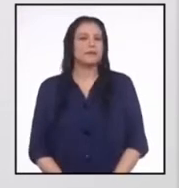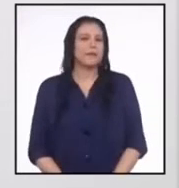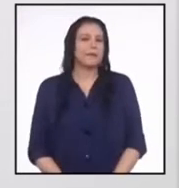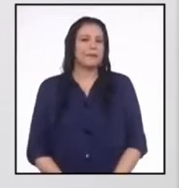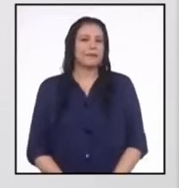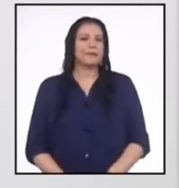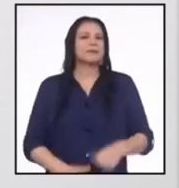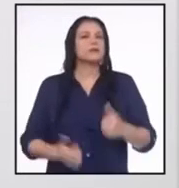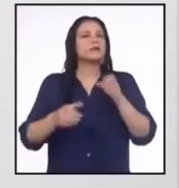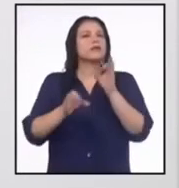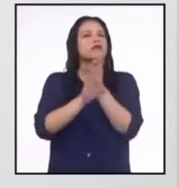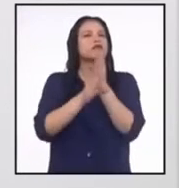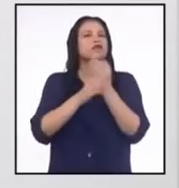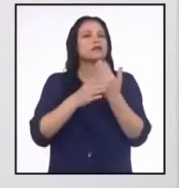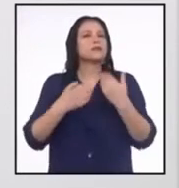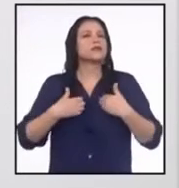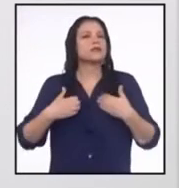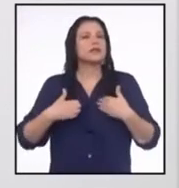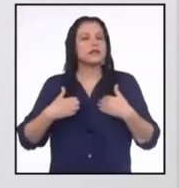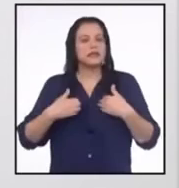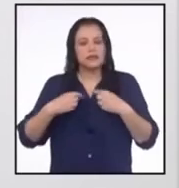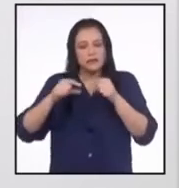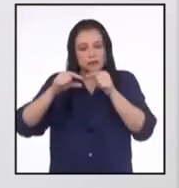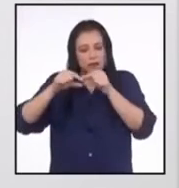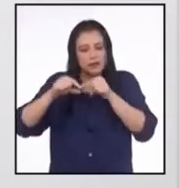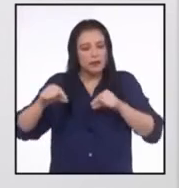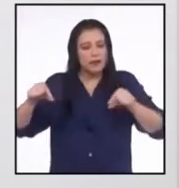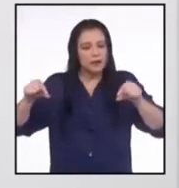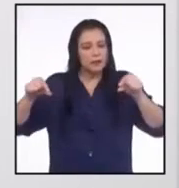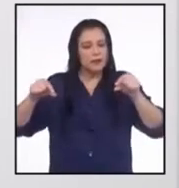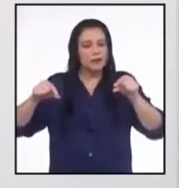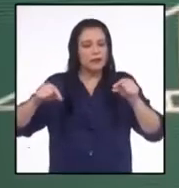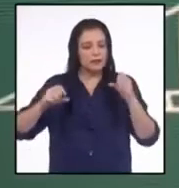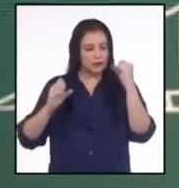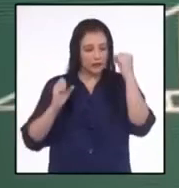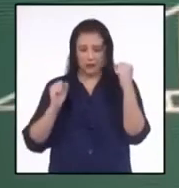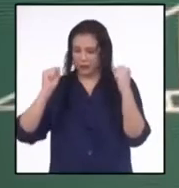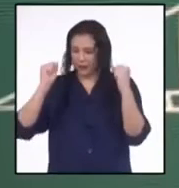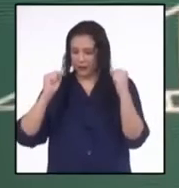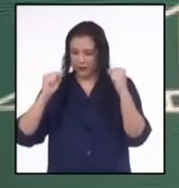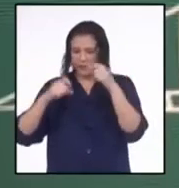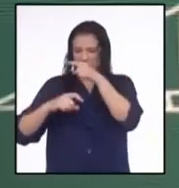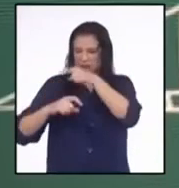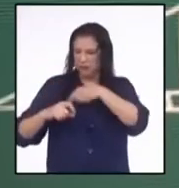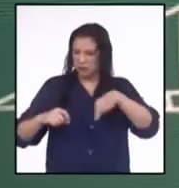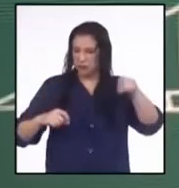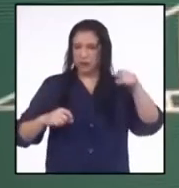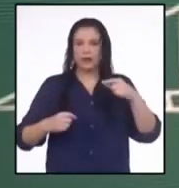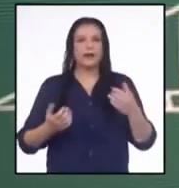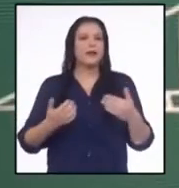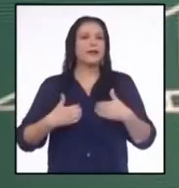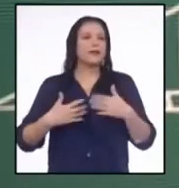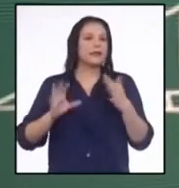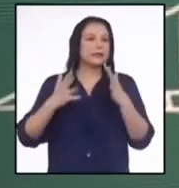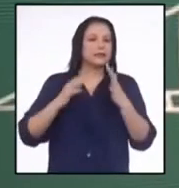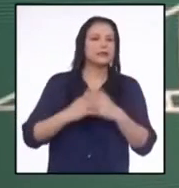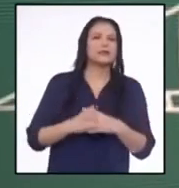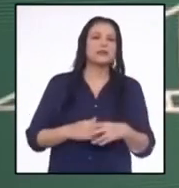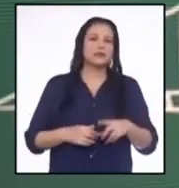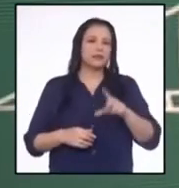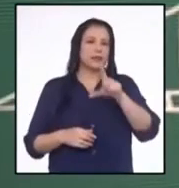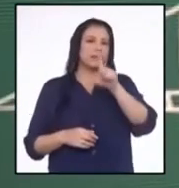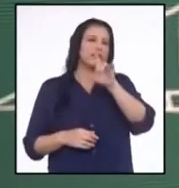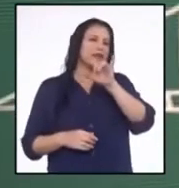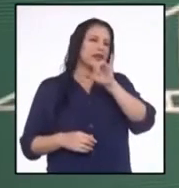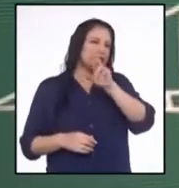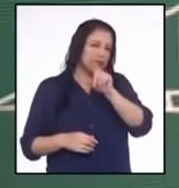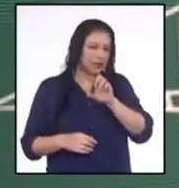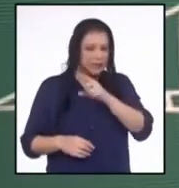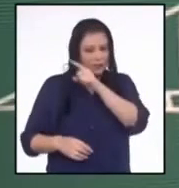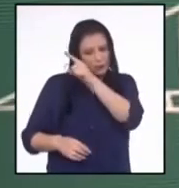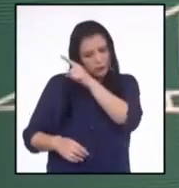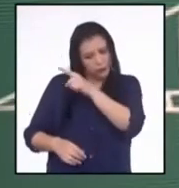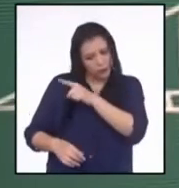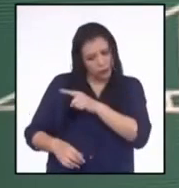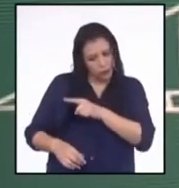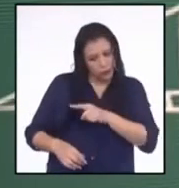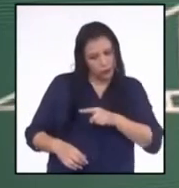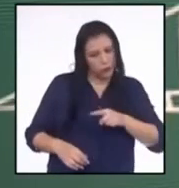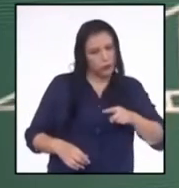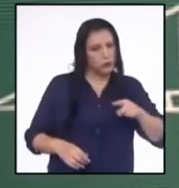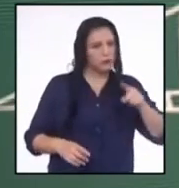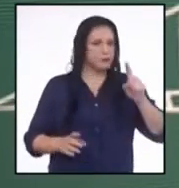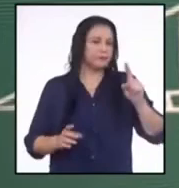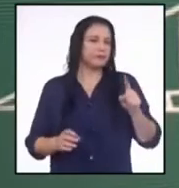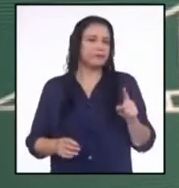¿Qué forma tiene el cable que se encuentra sobre los pilares? Podemos decir que tiene la forma de una línea curva que se va abriendo hacia